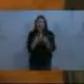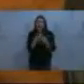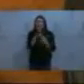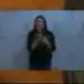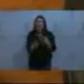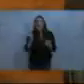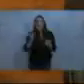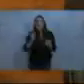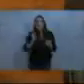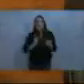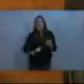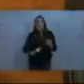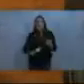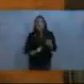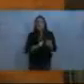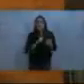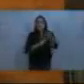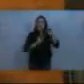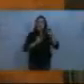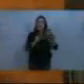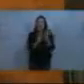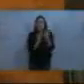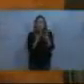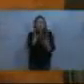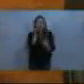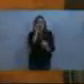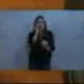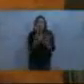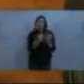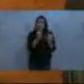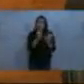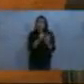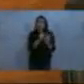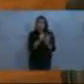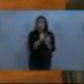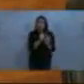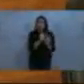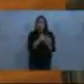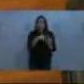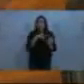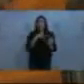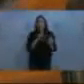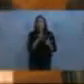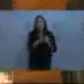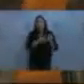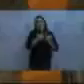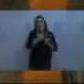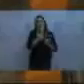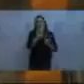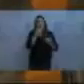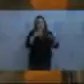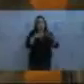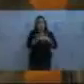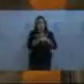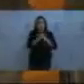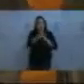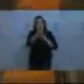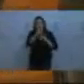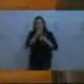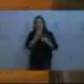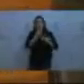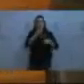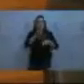profesionales altamente especializados para dar respuesta a determinadas prácticas diagnósticas, como puede ser resonancia, TAC, medicina